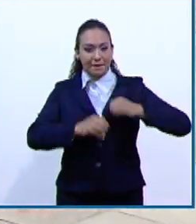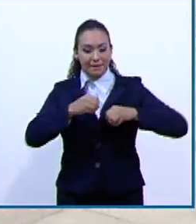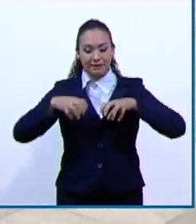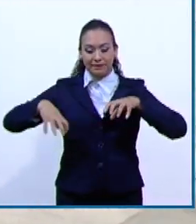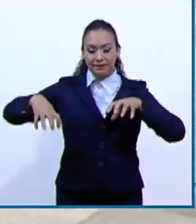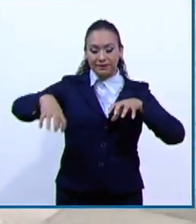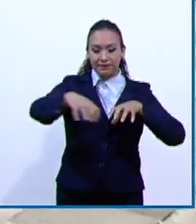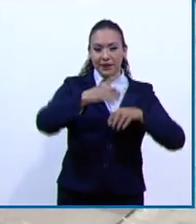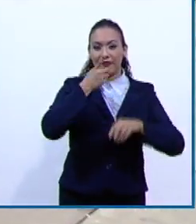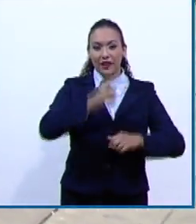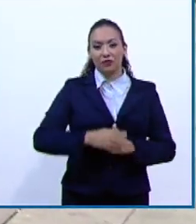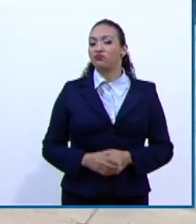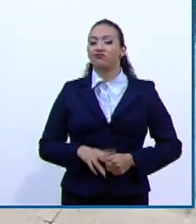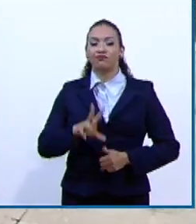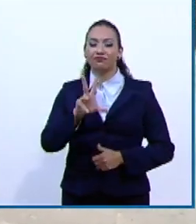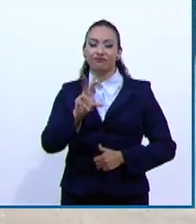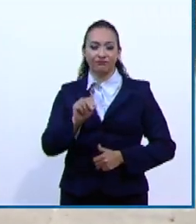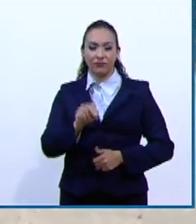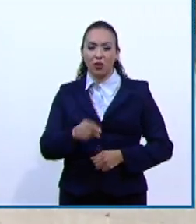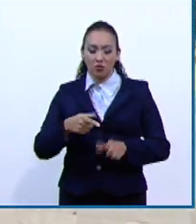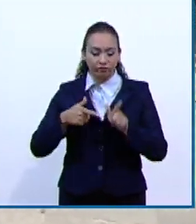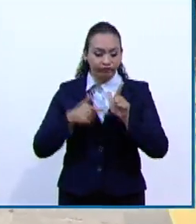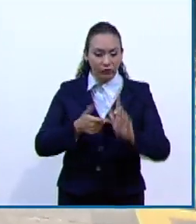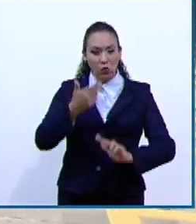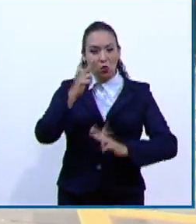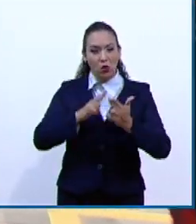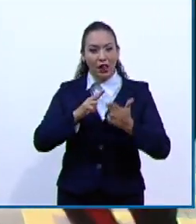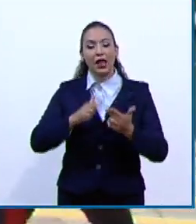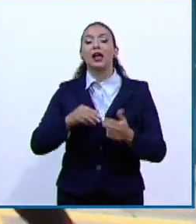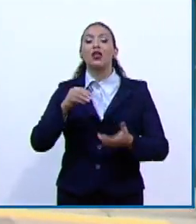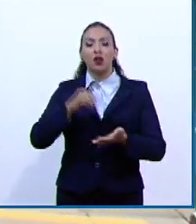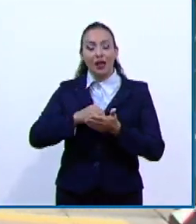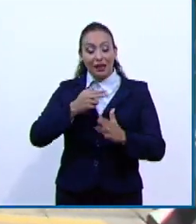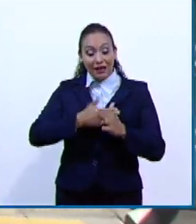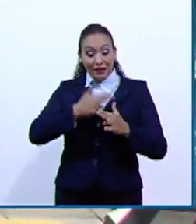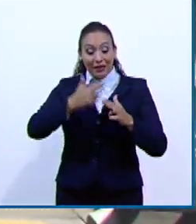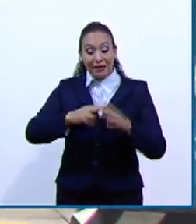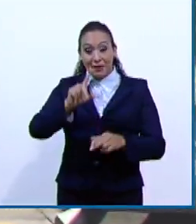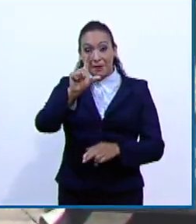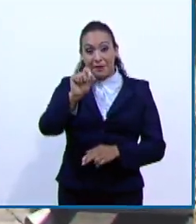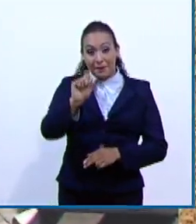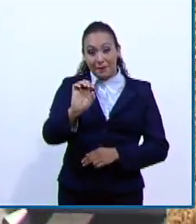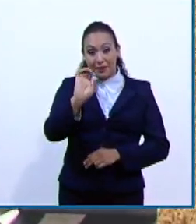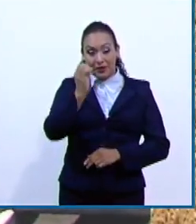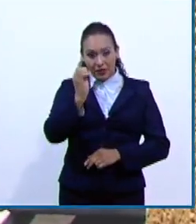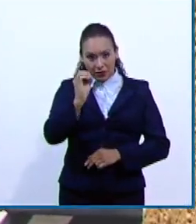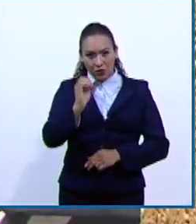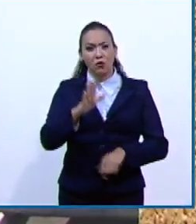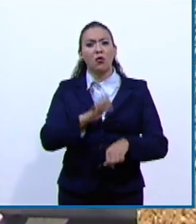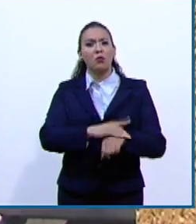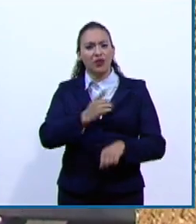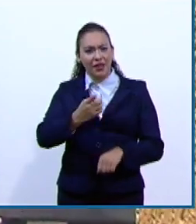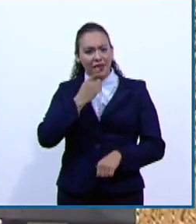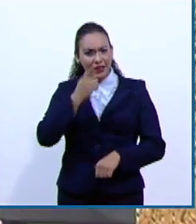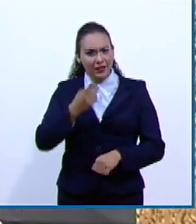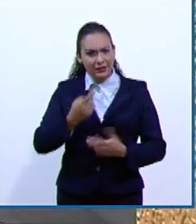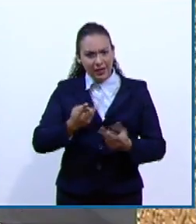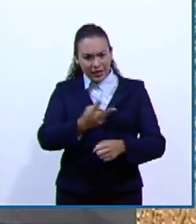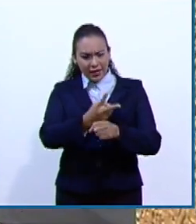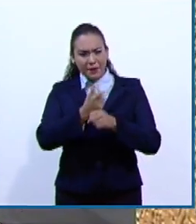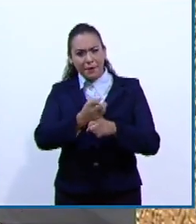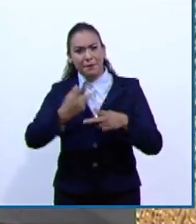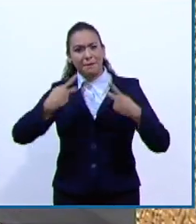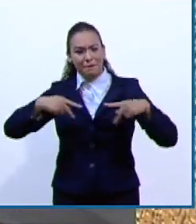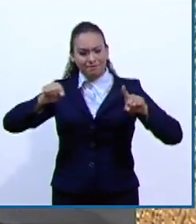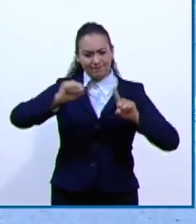país decidieron prorrogar la medida hasta el 20 de octubre. Ello con el fin de sumarse al paro nacional convocado por poderes